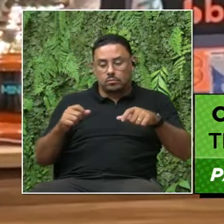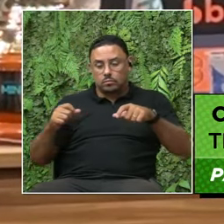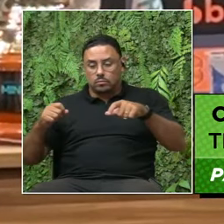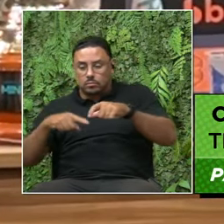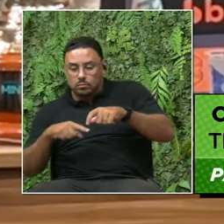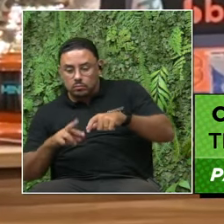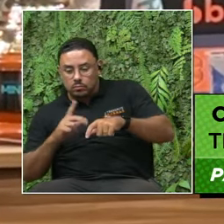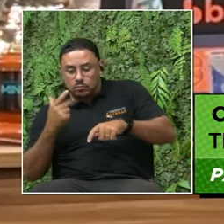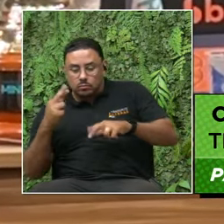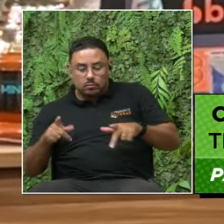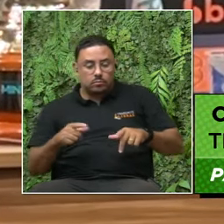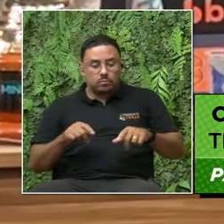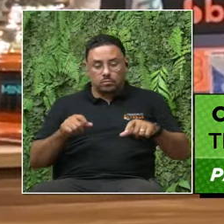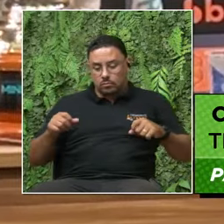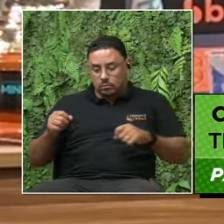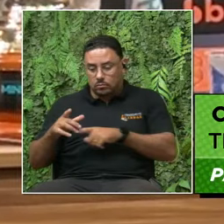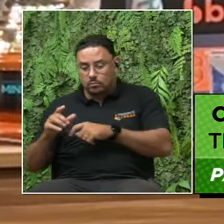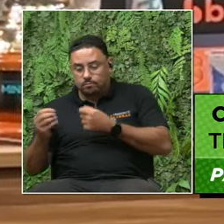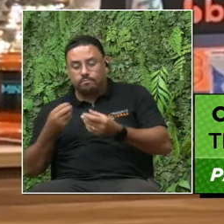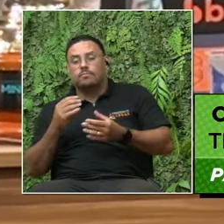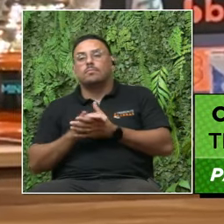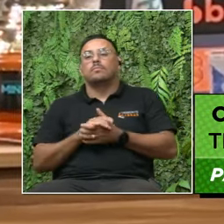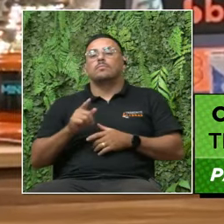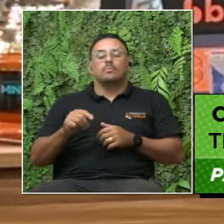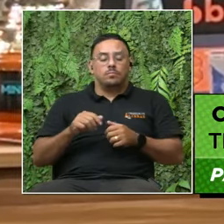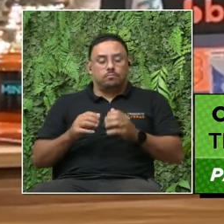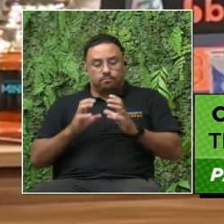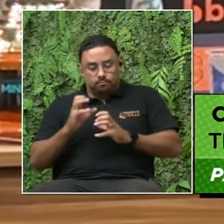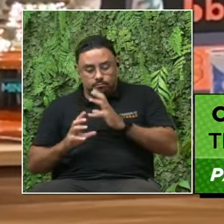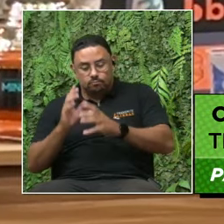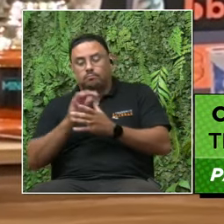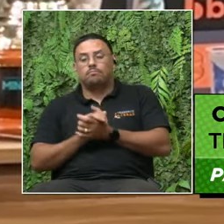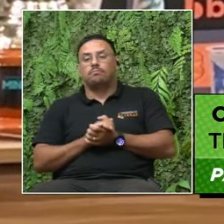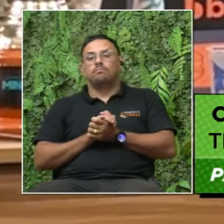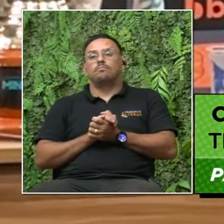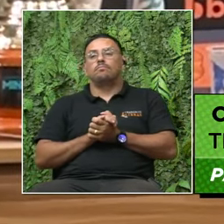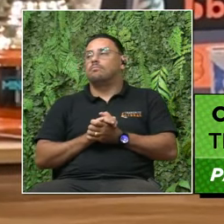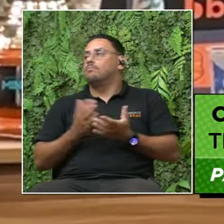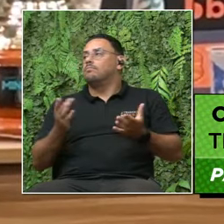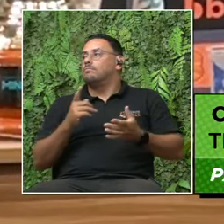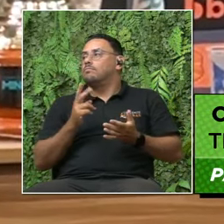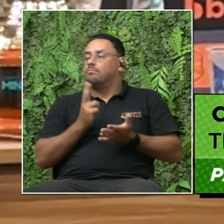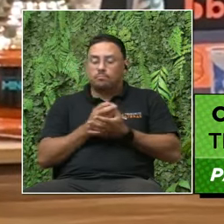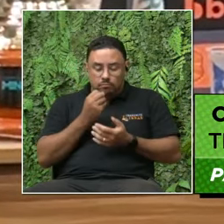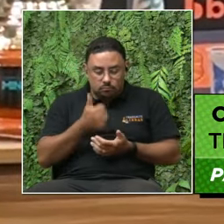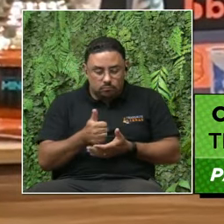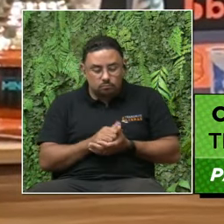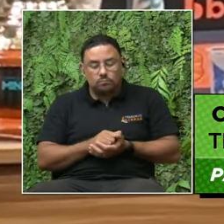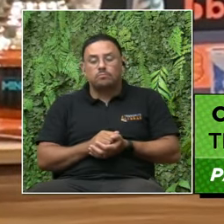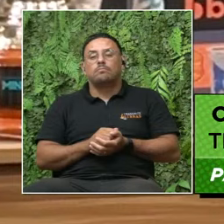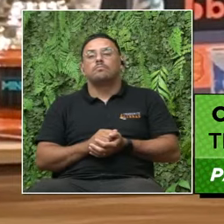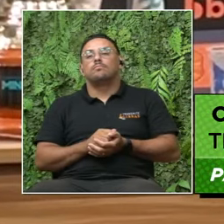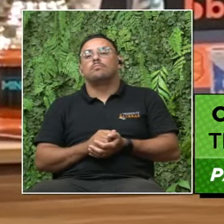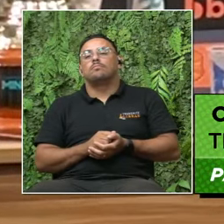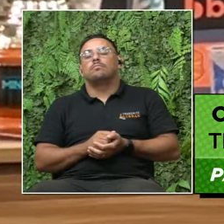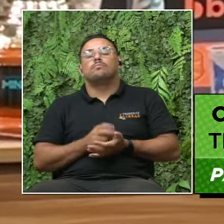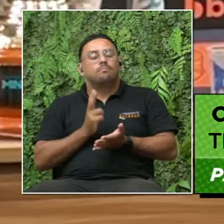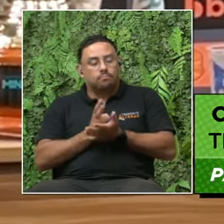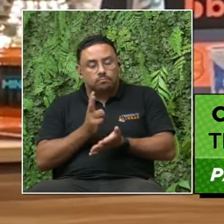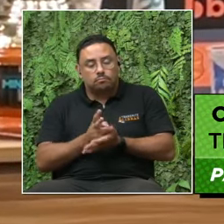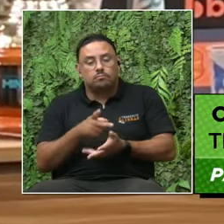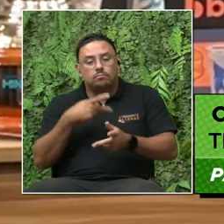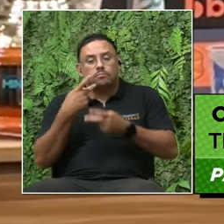manera Hoy necesitamos atacar arriesgar Y Loy bien Pero siempre compitiendo